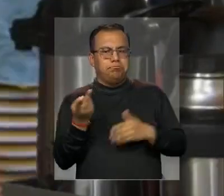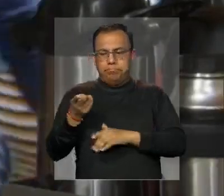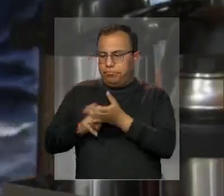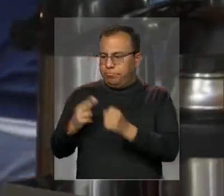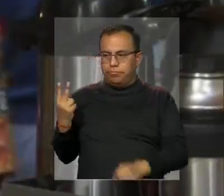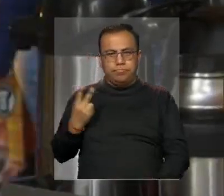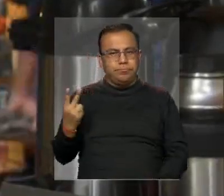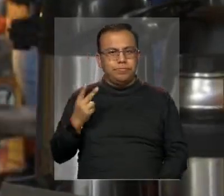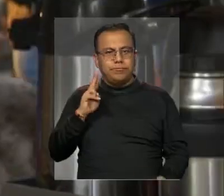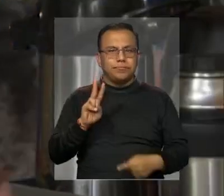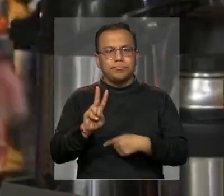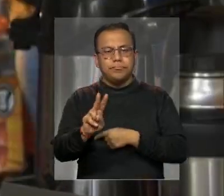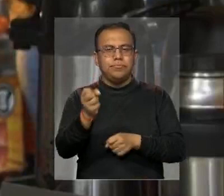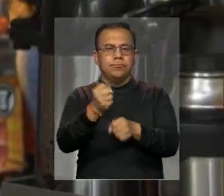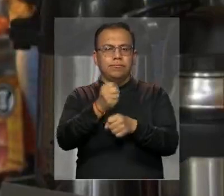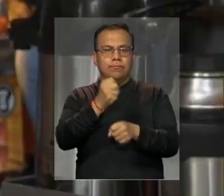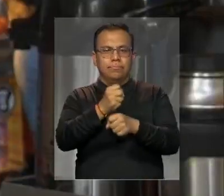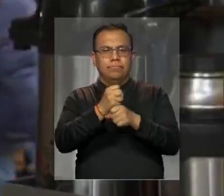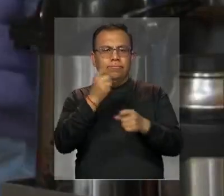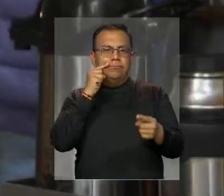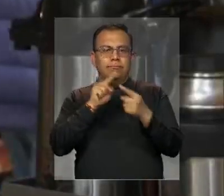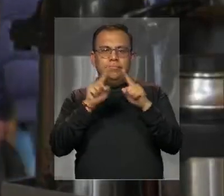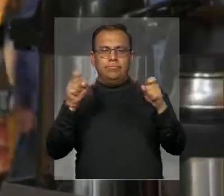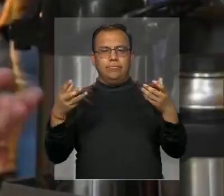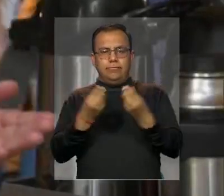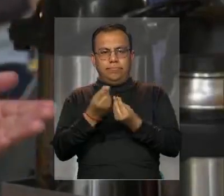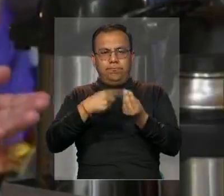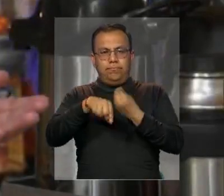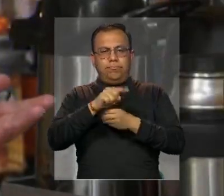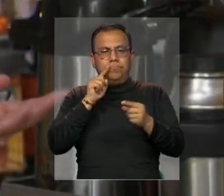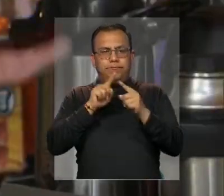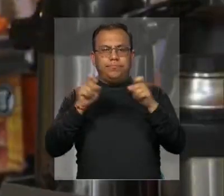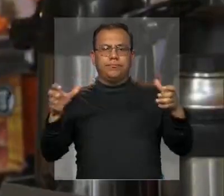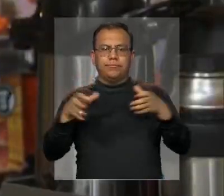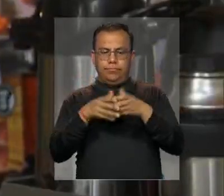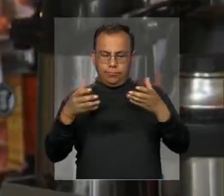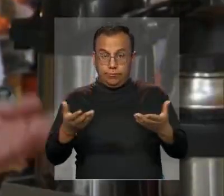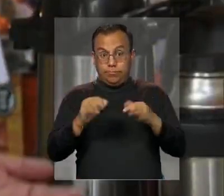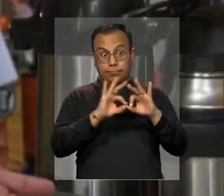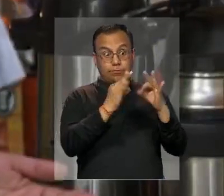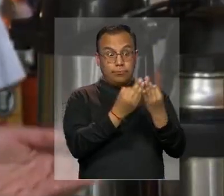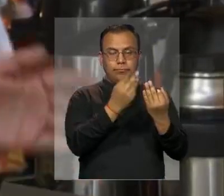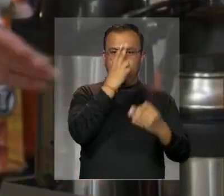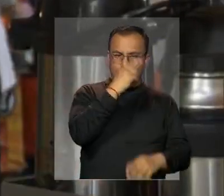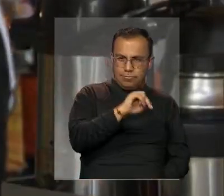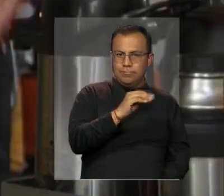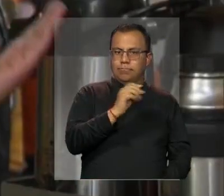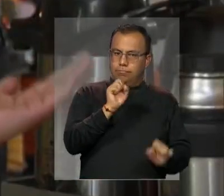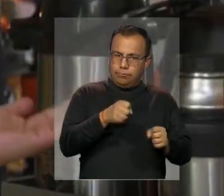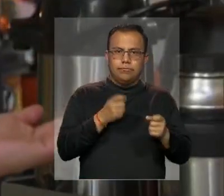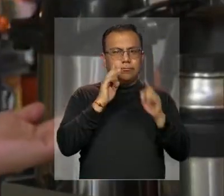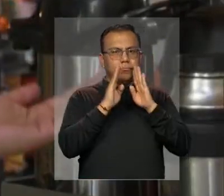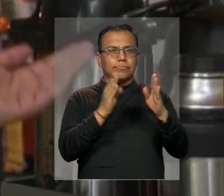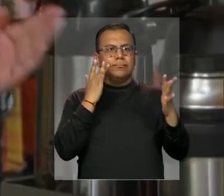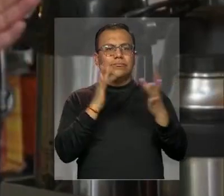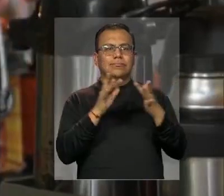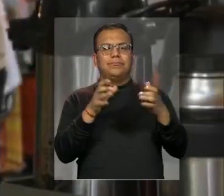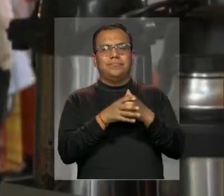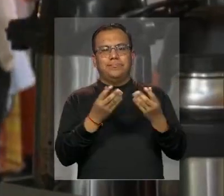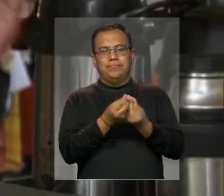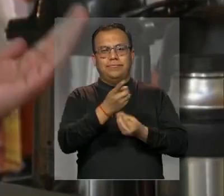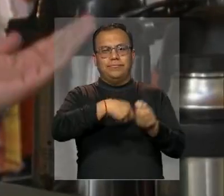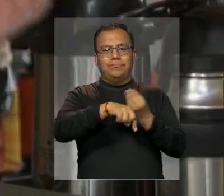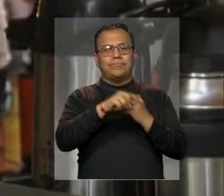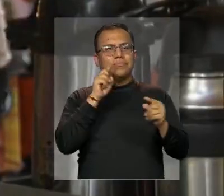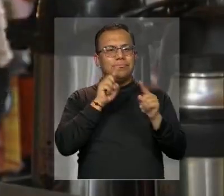y digamos que pues nos permite hacer muchas cosas, ¿me entiendes? Yo que tengo mi familia, mi hija, me permite estar pendiente de mi hija, mi